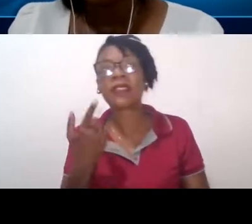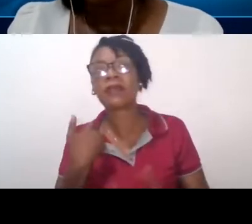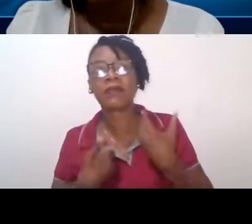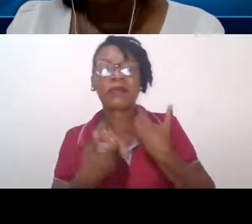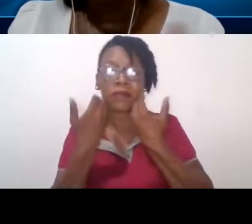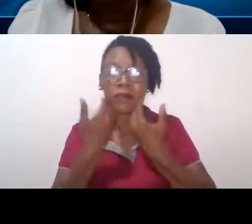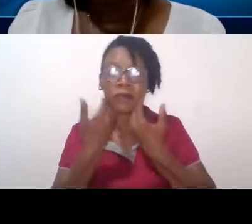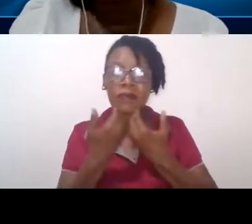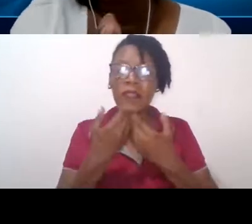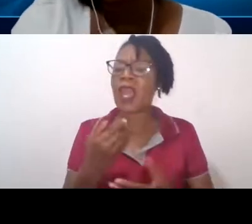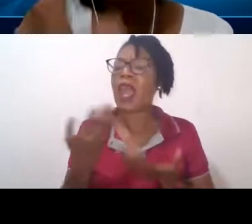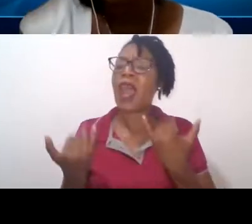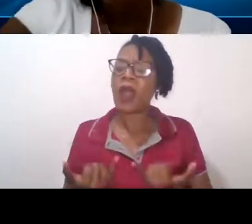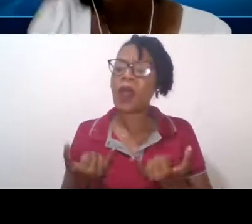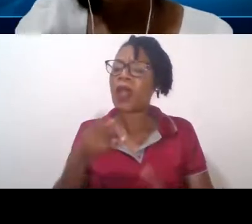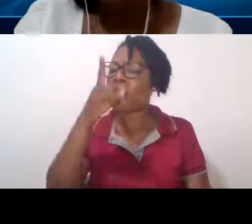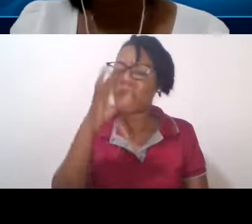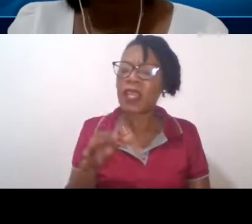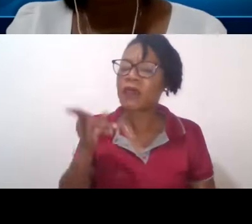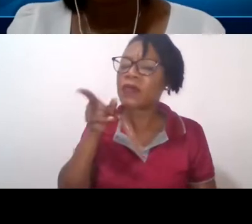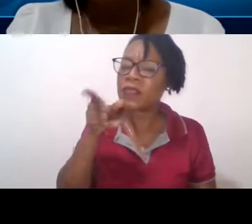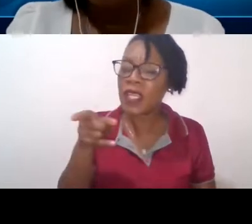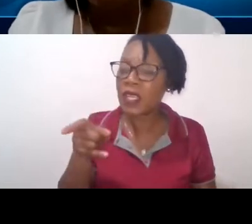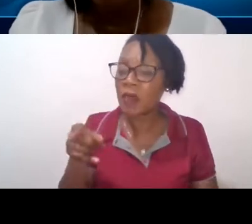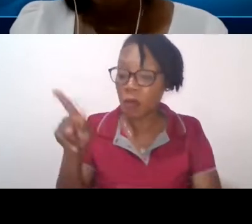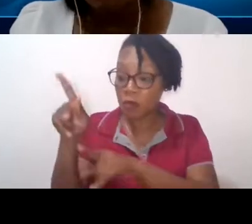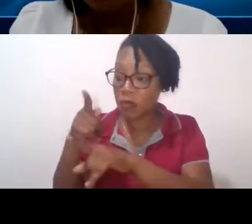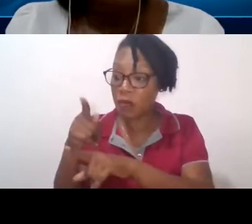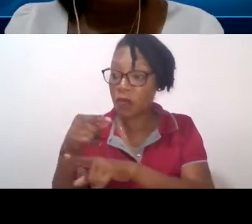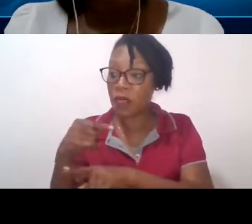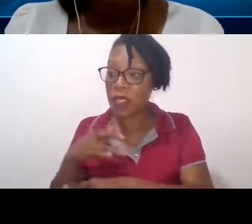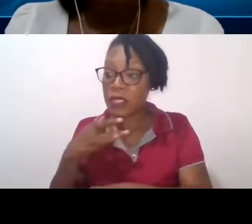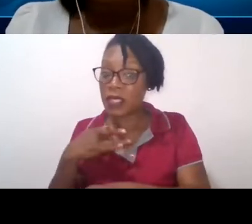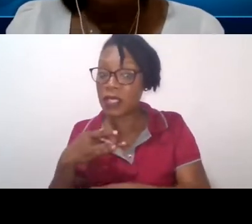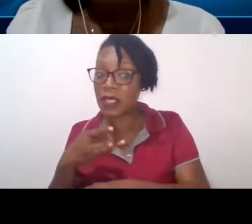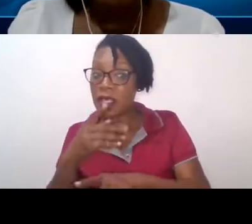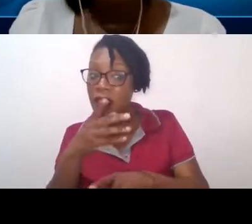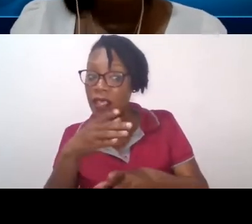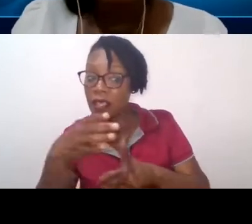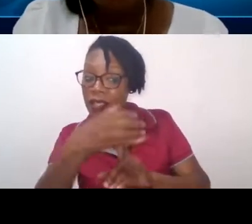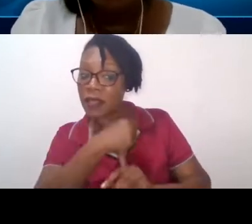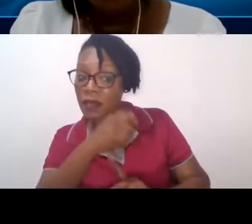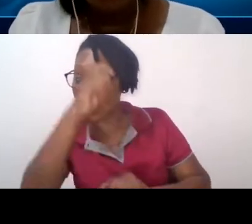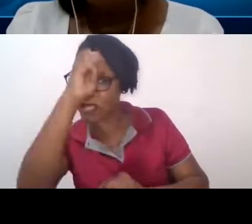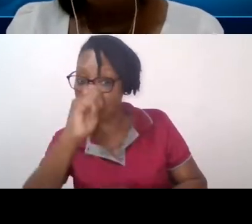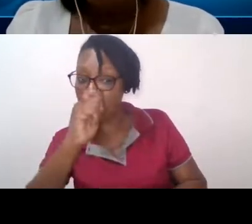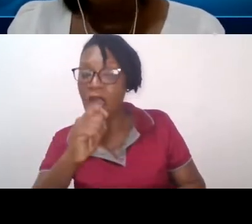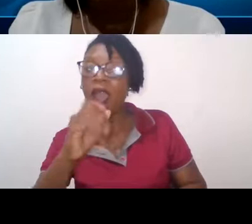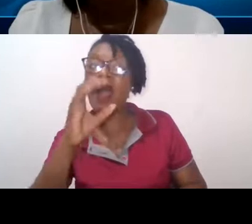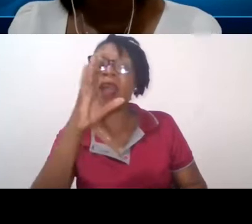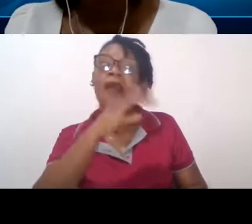tú que siente tu primo cuando tú le quitas eso? Entonces, racionalizar. Entonces, presentémosles a